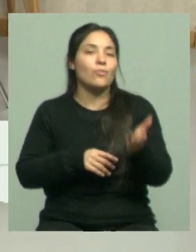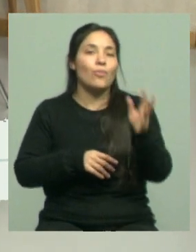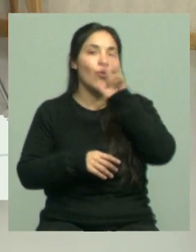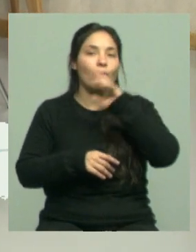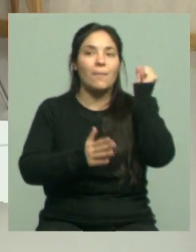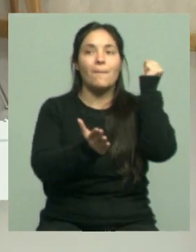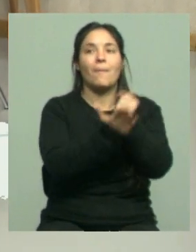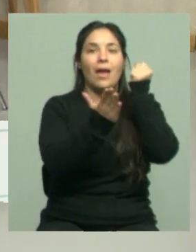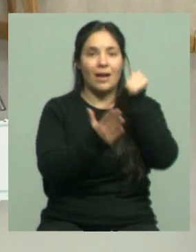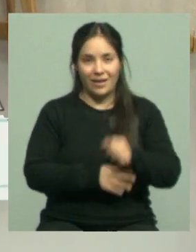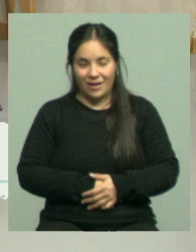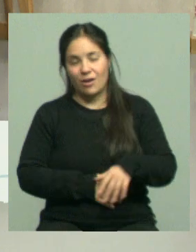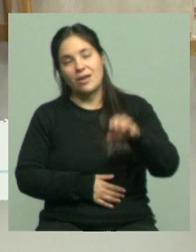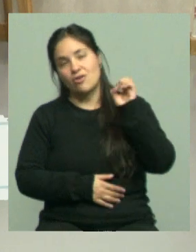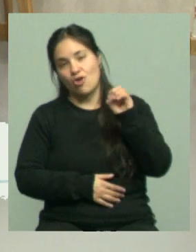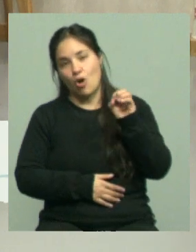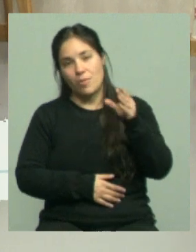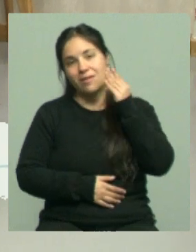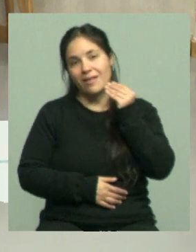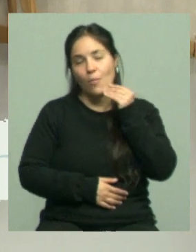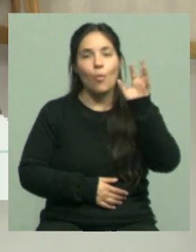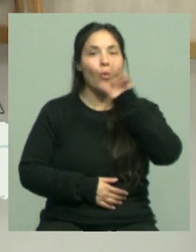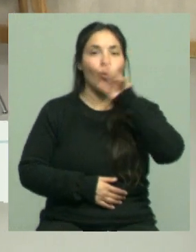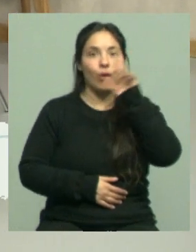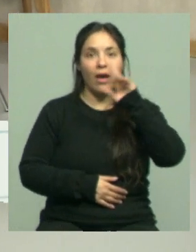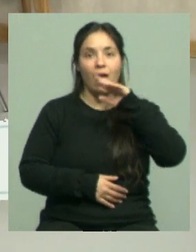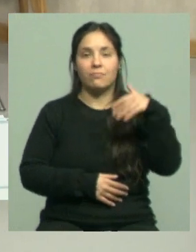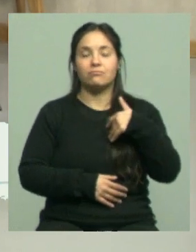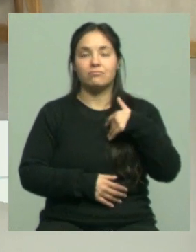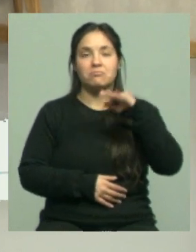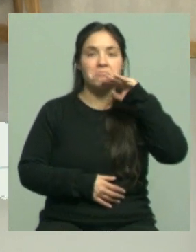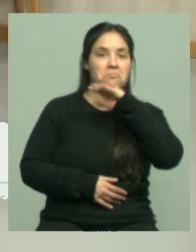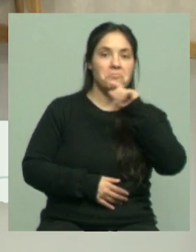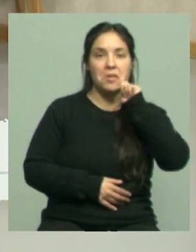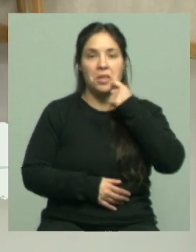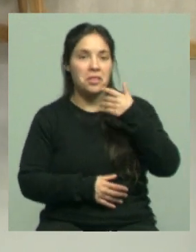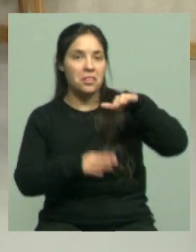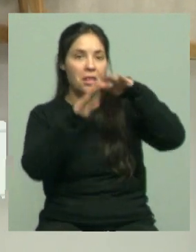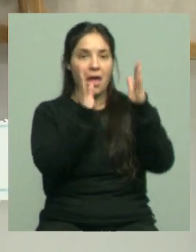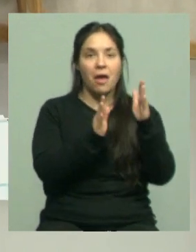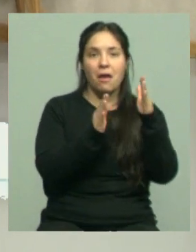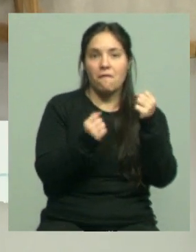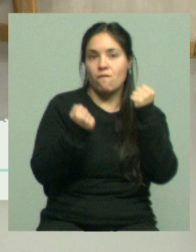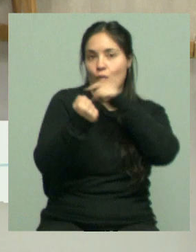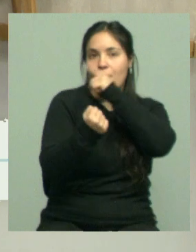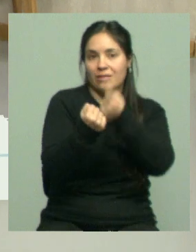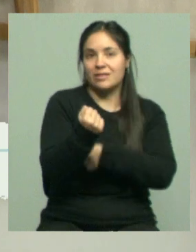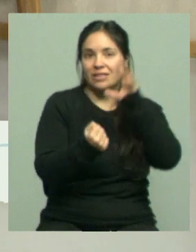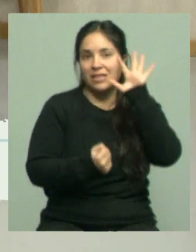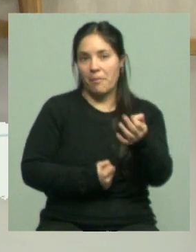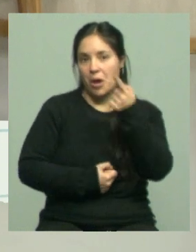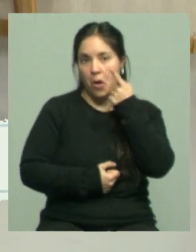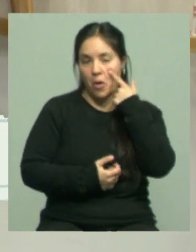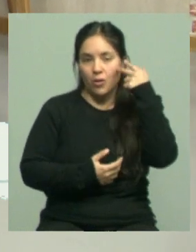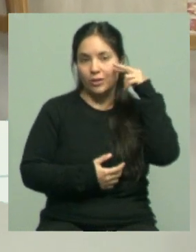boss, o la mujer está empoderada, hegemónica, que sabe lo que quiere, pero también tiene como